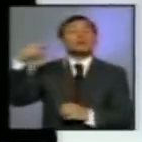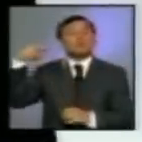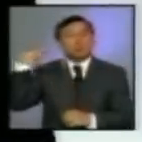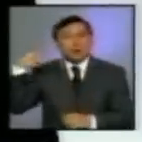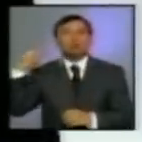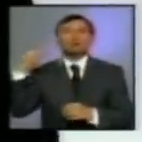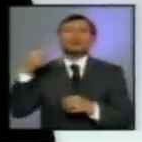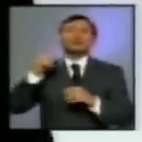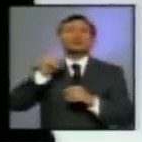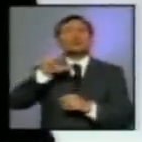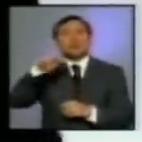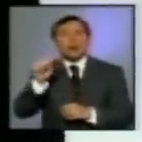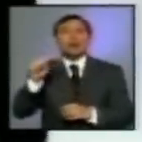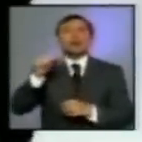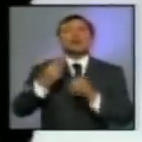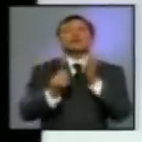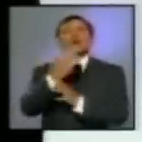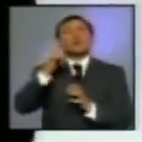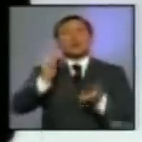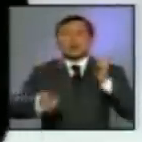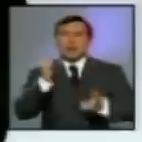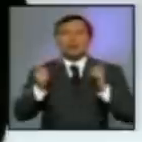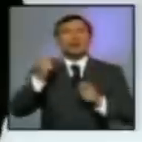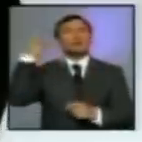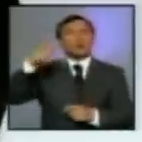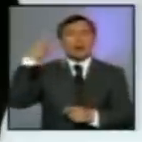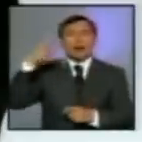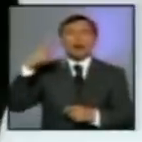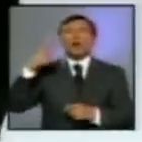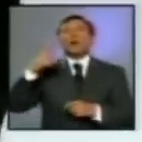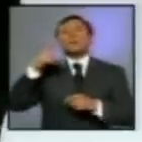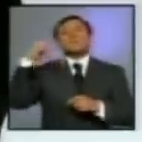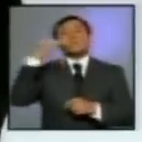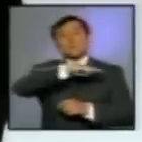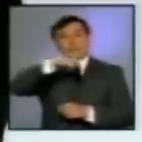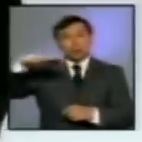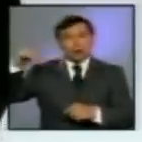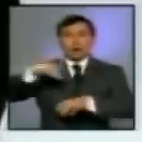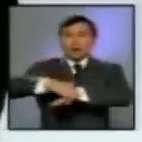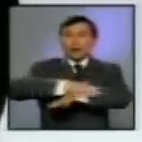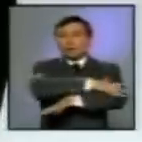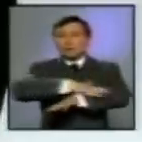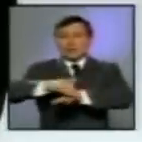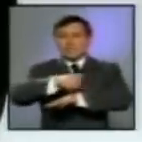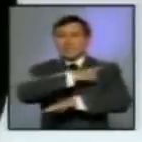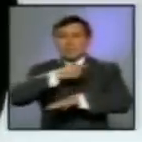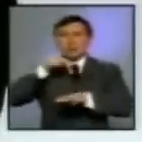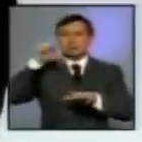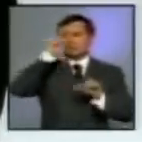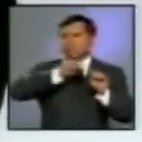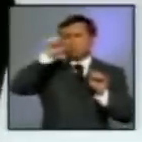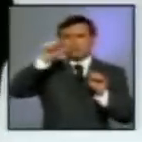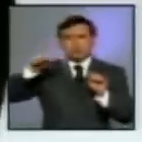de las Huastecas, de Nuevo Laredo, de Durango y de la costa de Michoacán recuperen su tranquilidad a través de esta